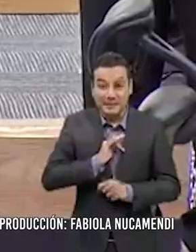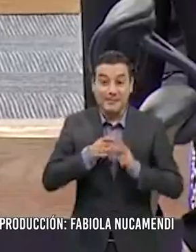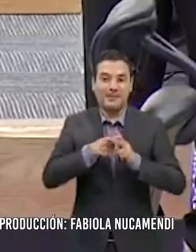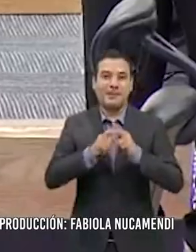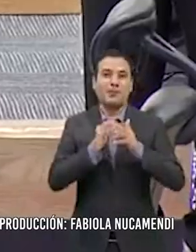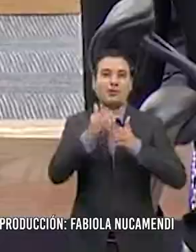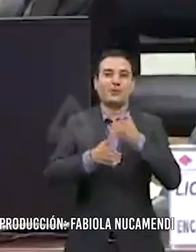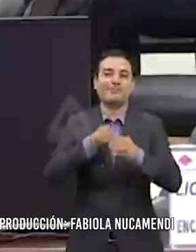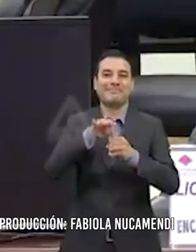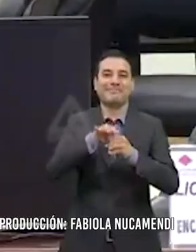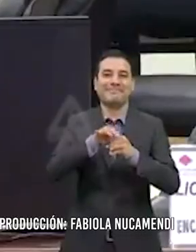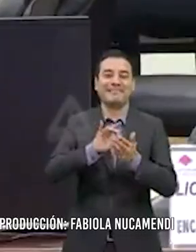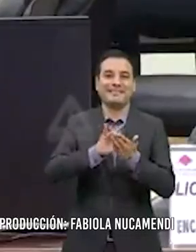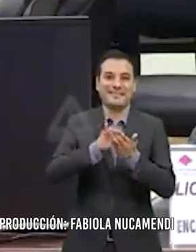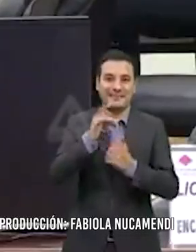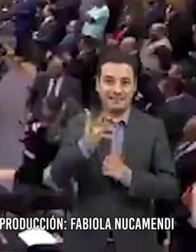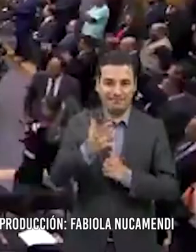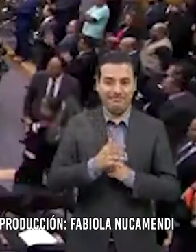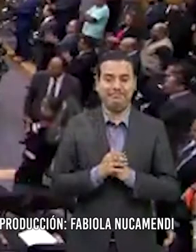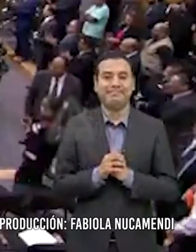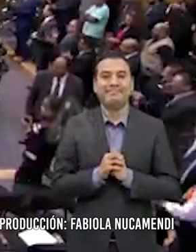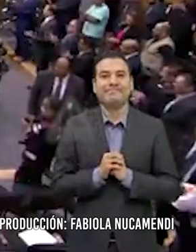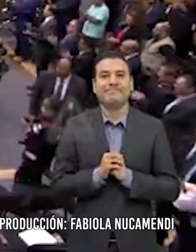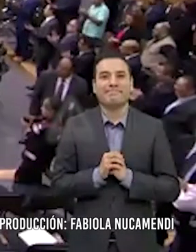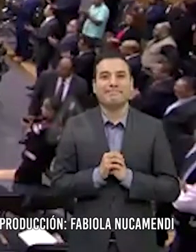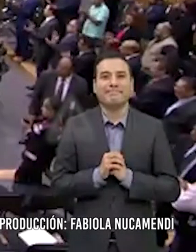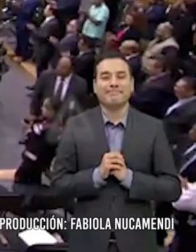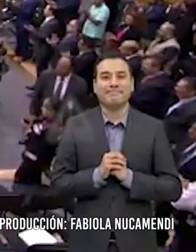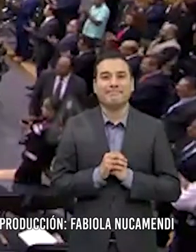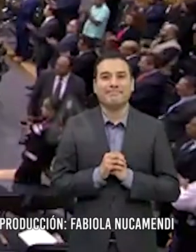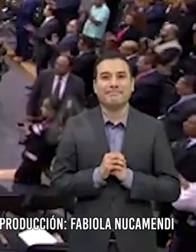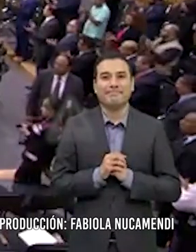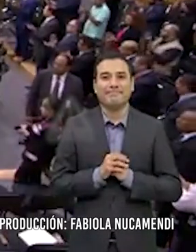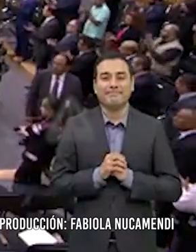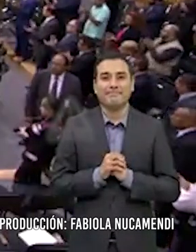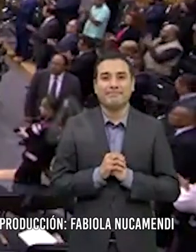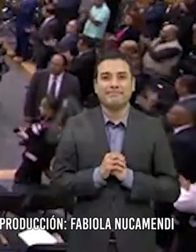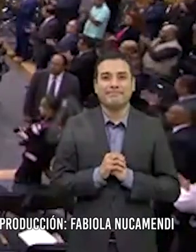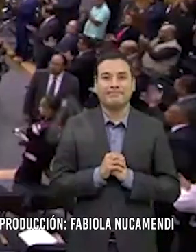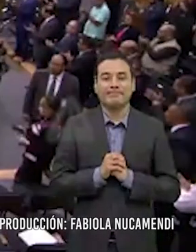canter Erick Ordóñez alerta Chiapas